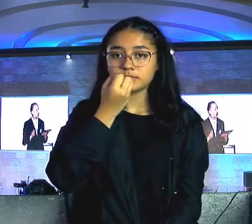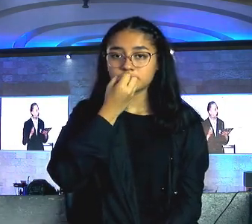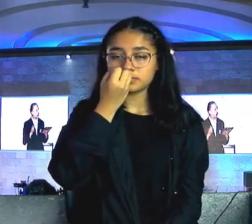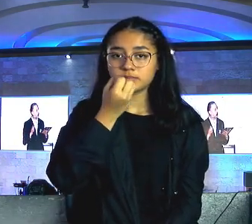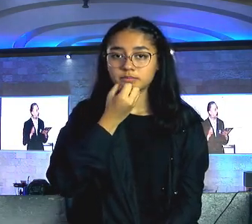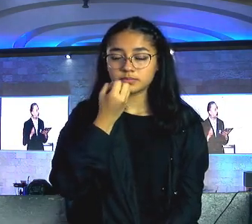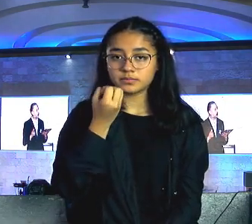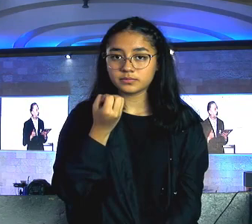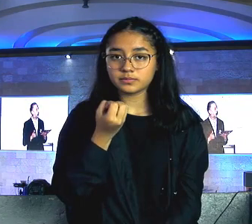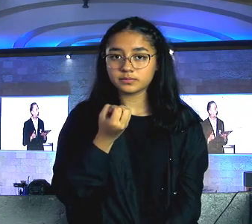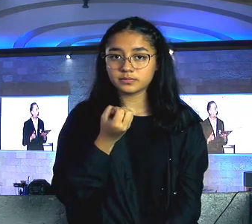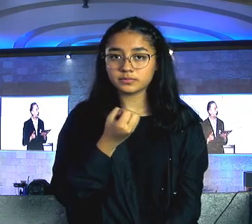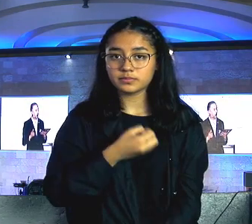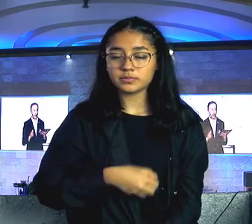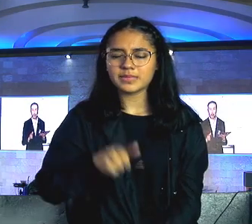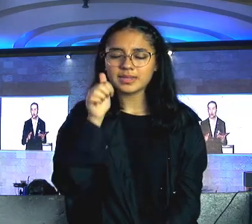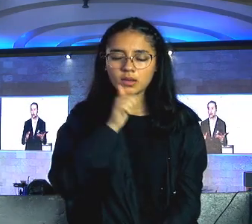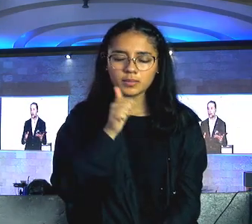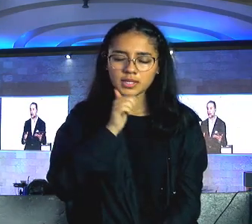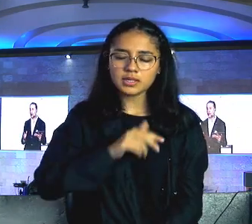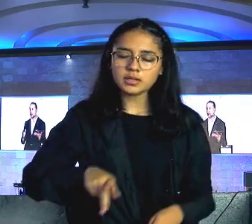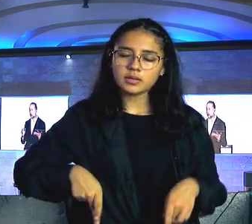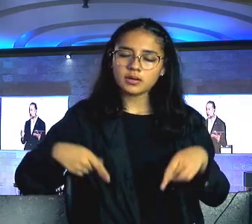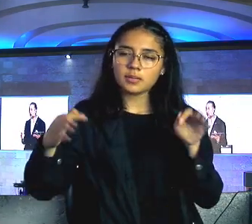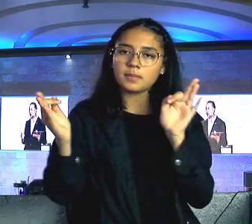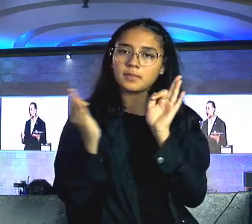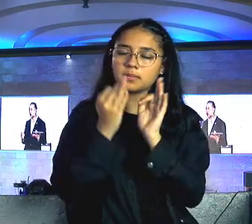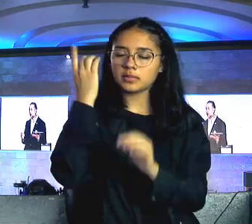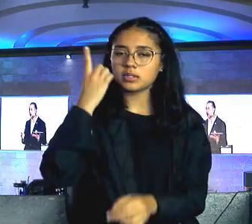ponte en la presencia de Dios y dile: Señor,